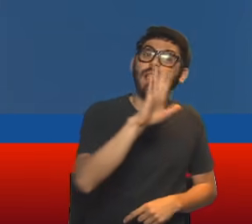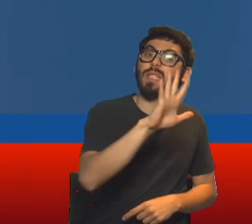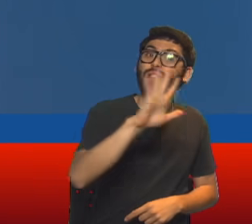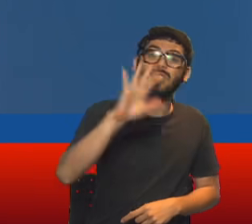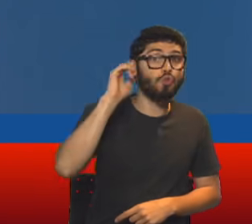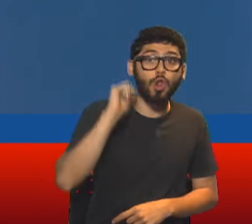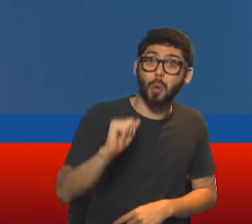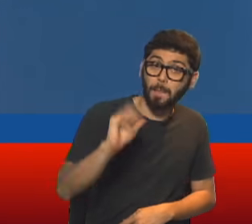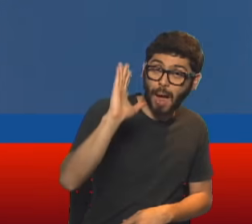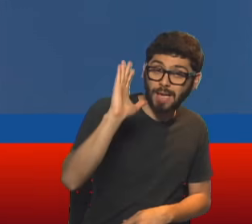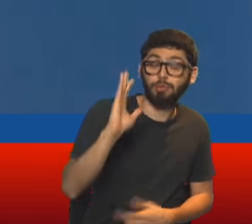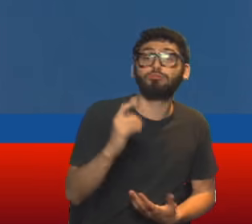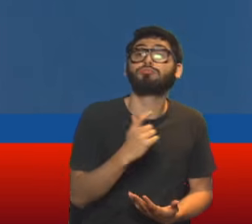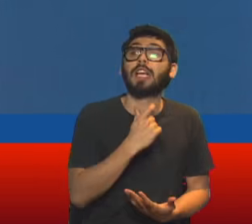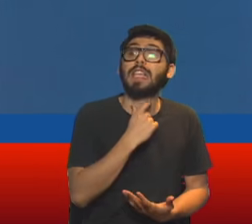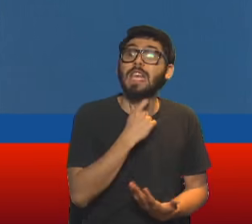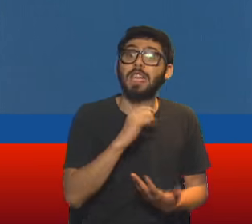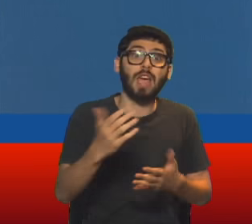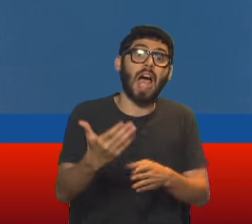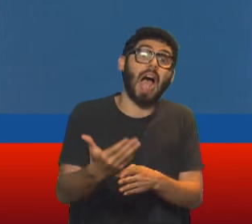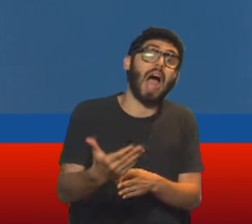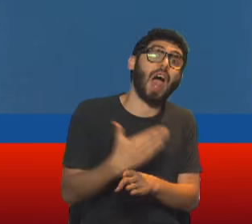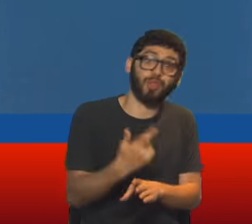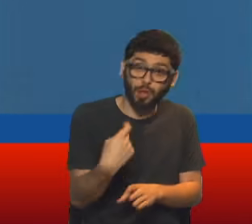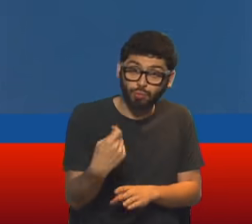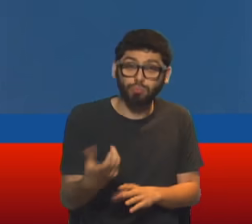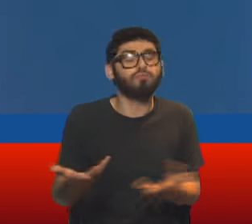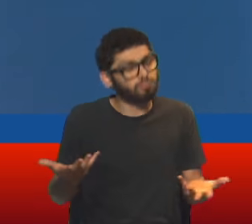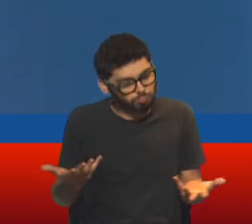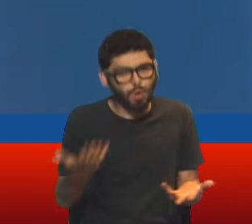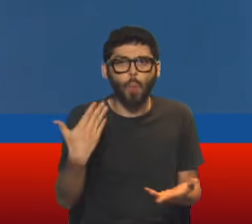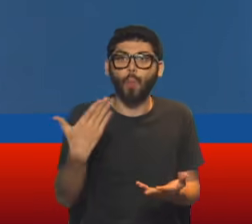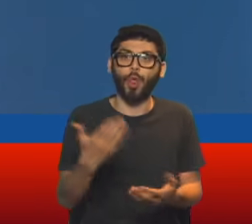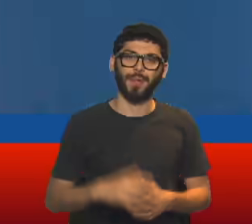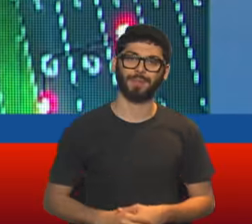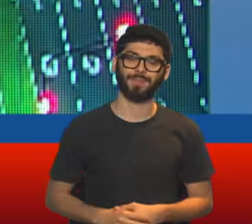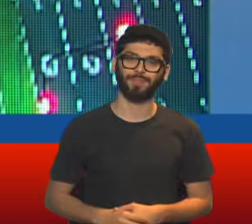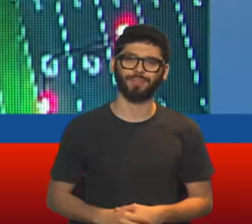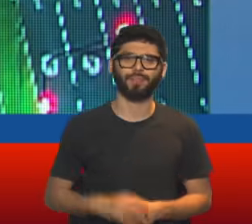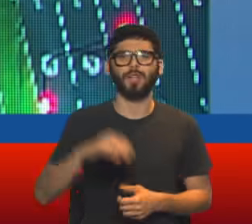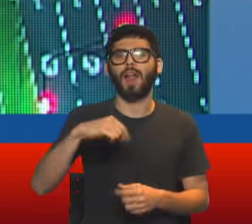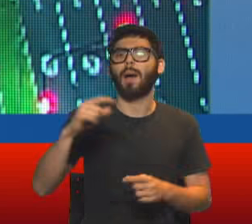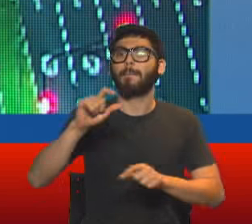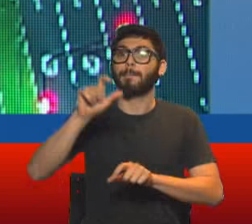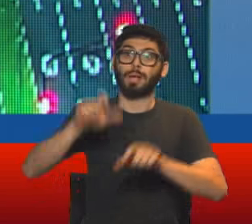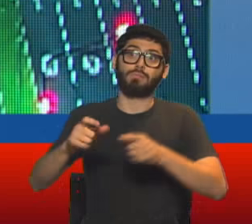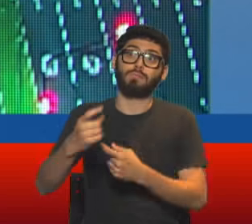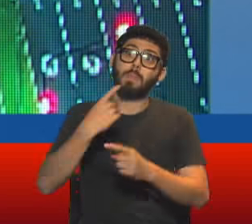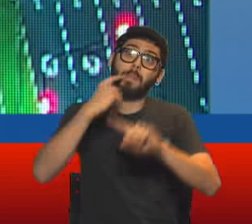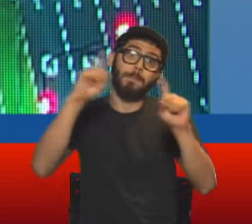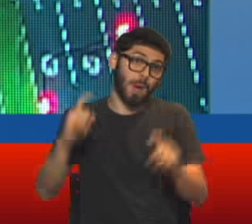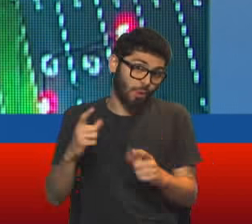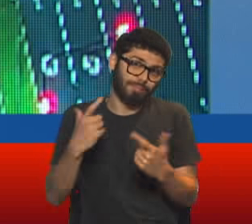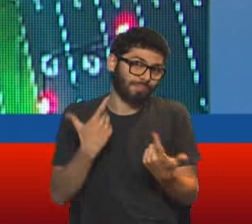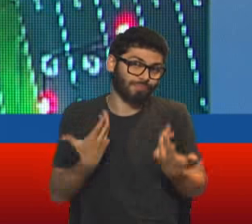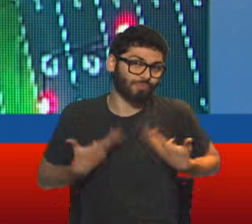que quieran mantener su jubilación anticipada pueden justamente recibir la llevamos al público porque no no vamos a variar lo